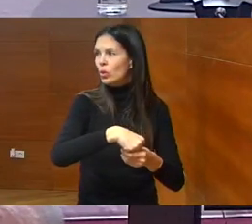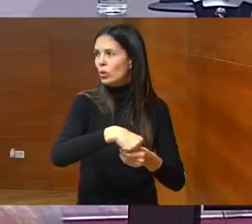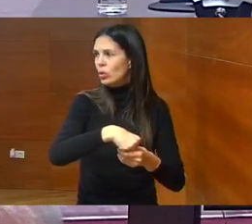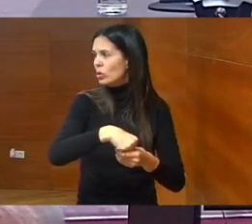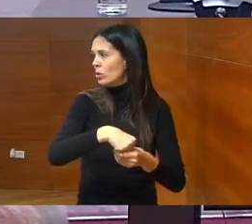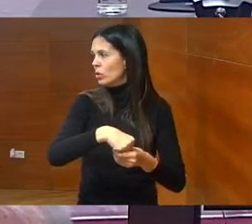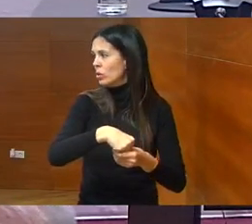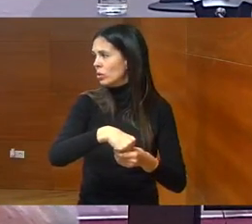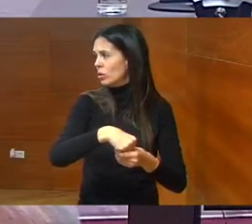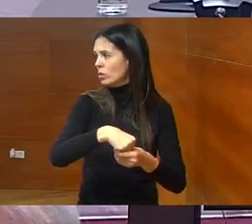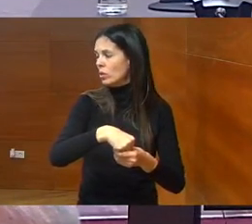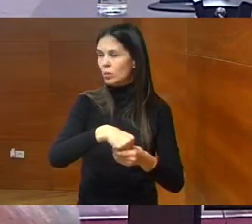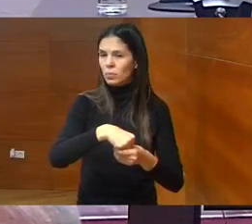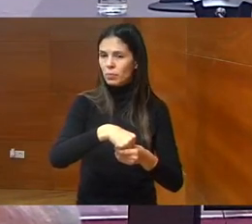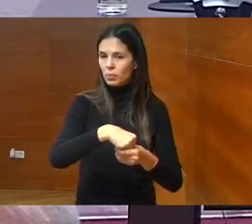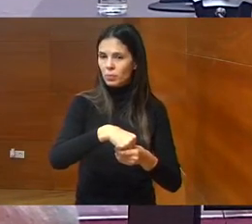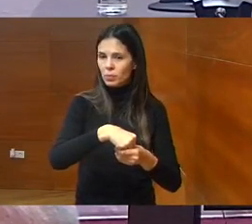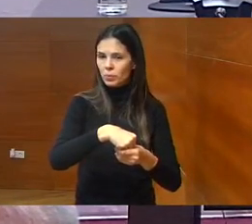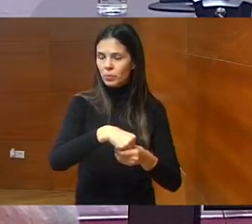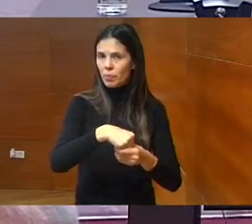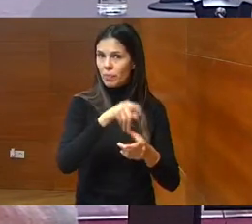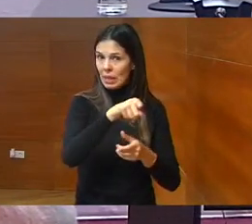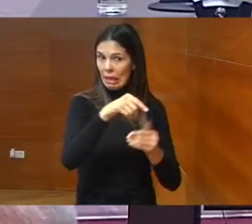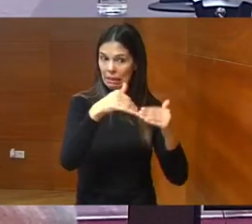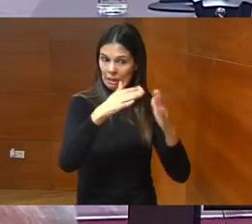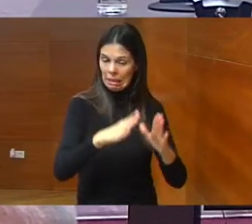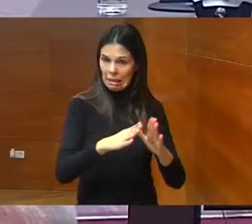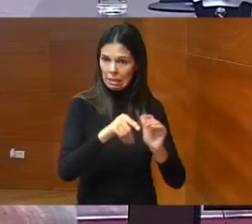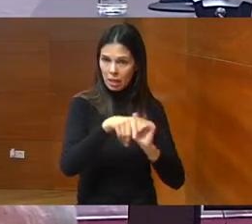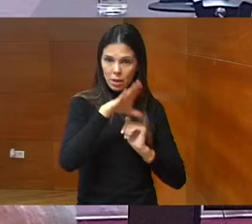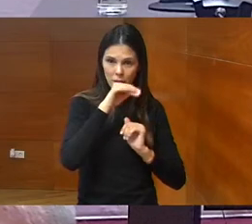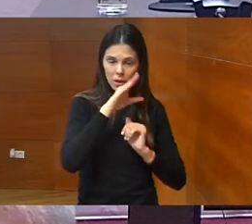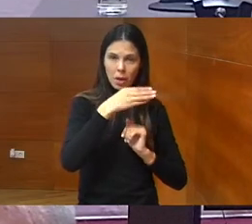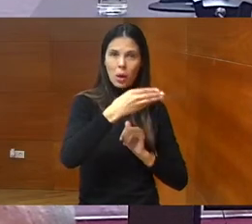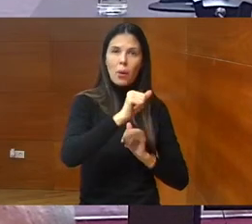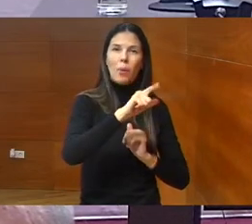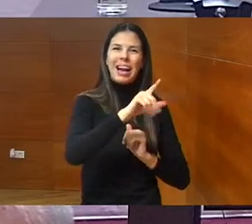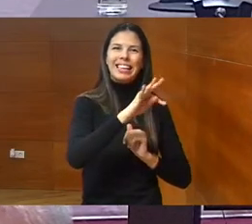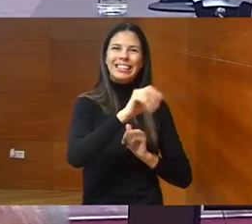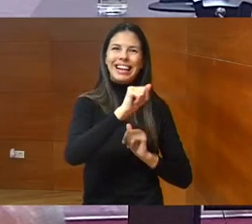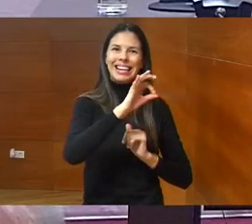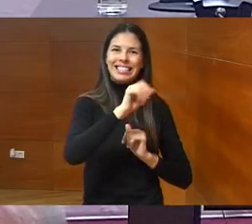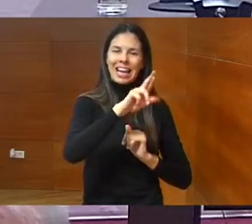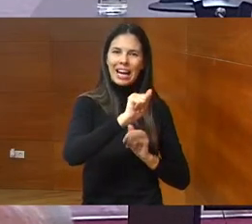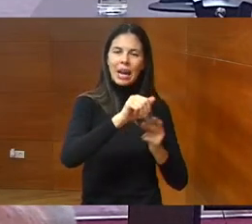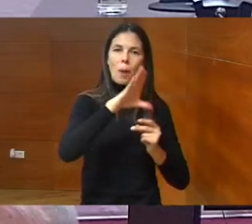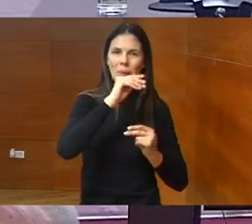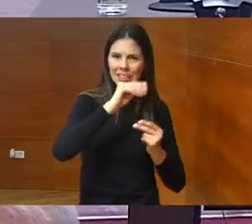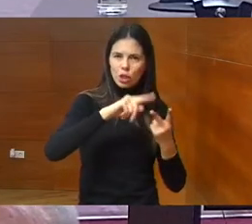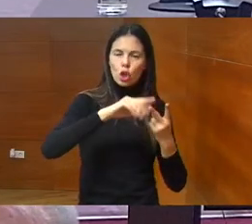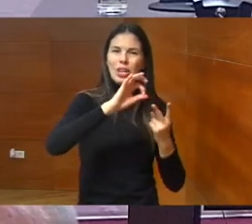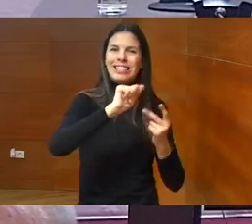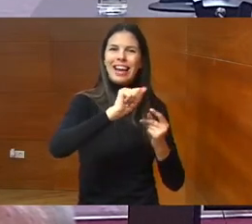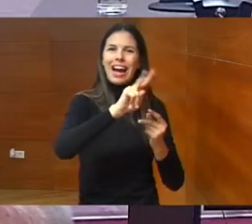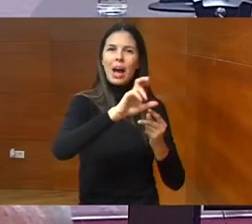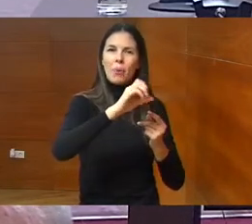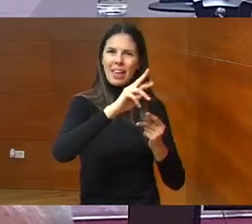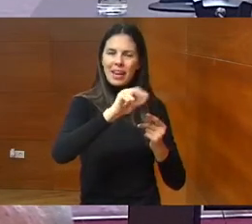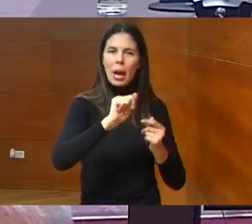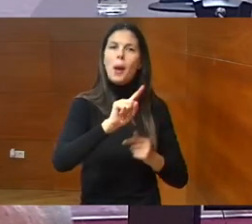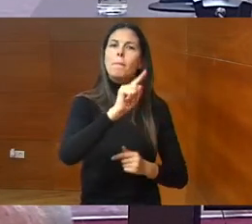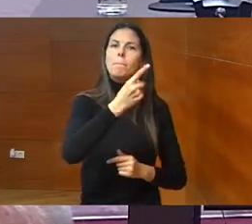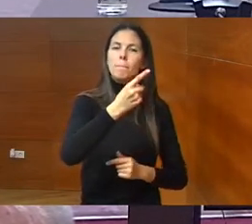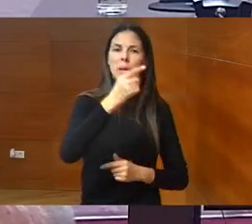nos encontramos con Baltasar Patiño Saavedra que fue yo primer Duque de Patiño